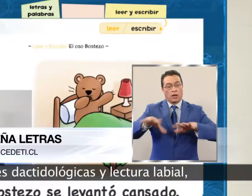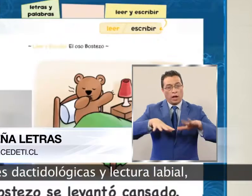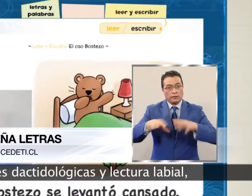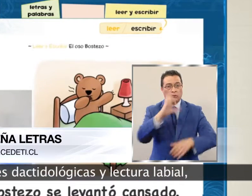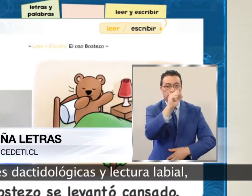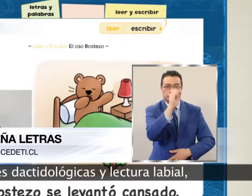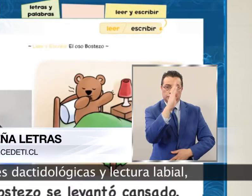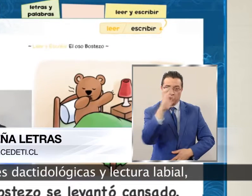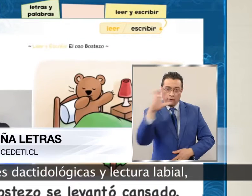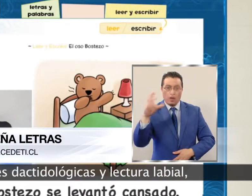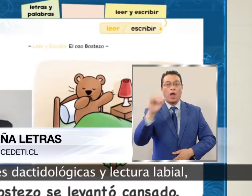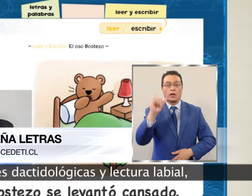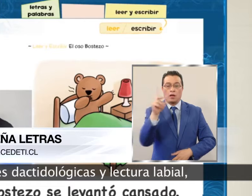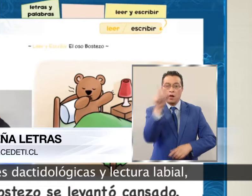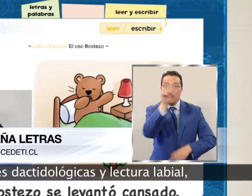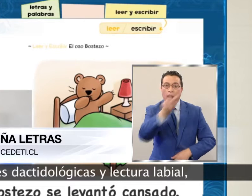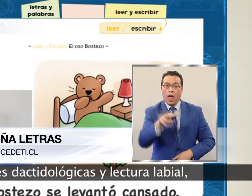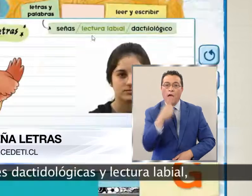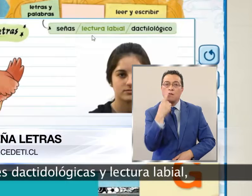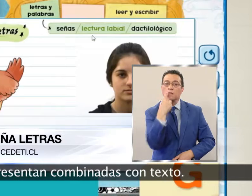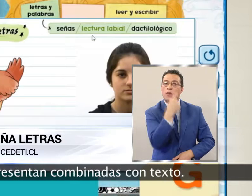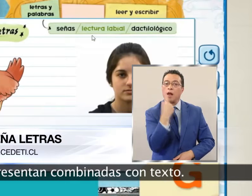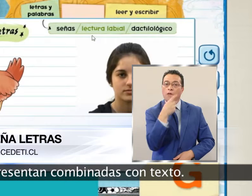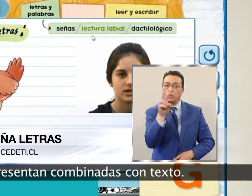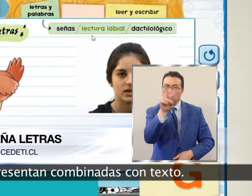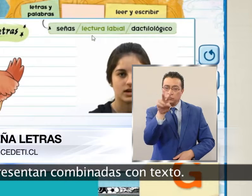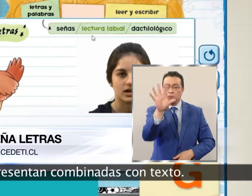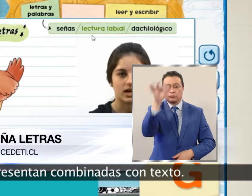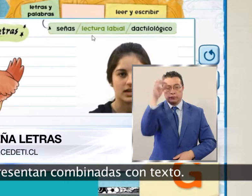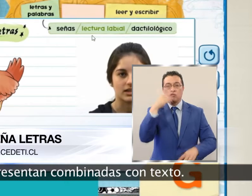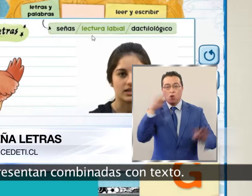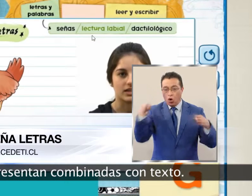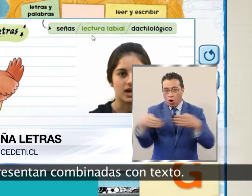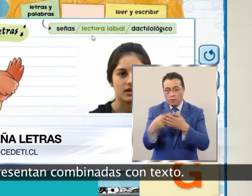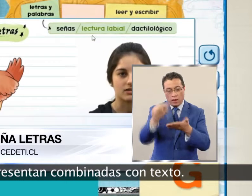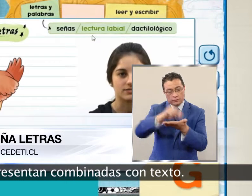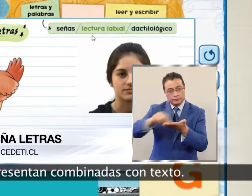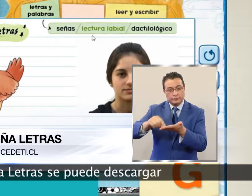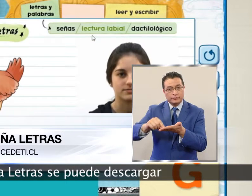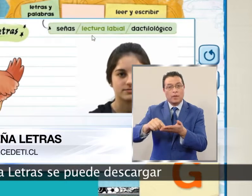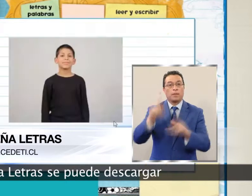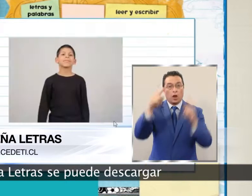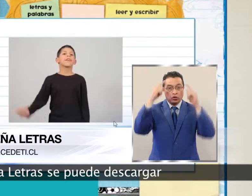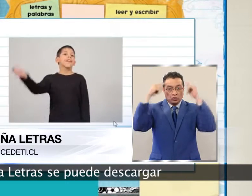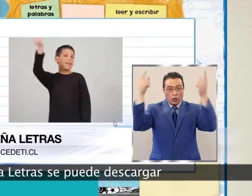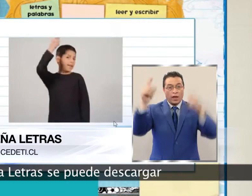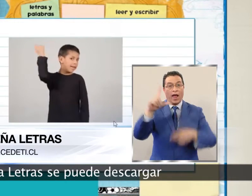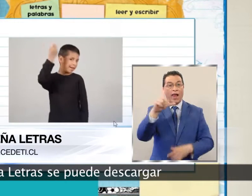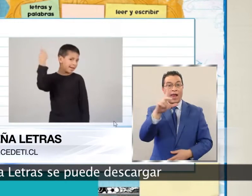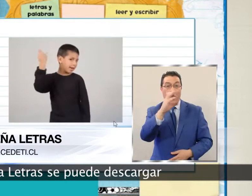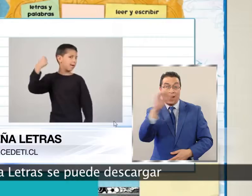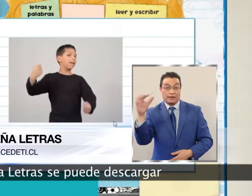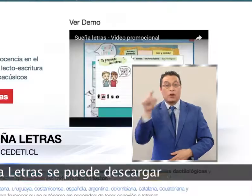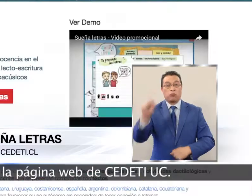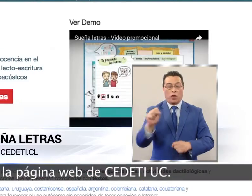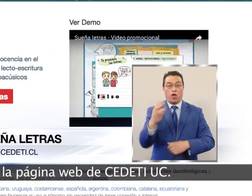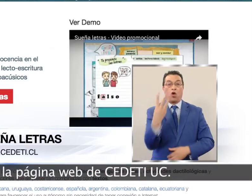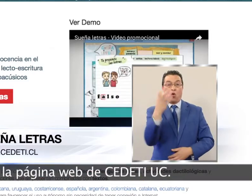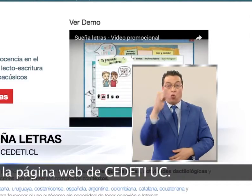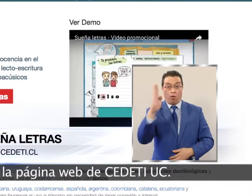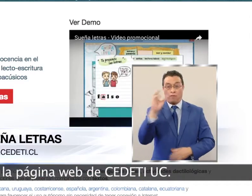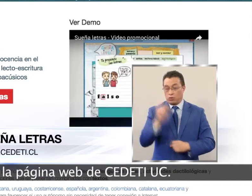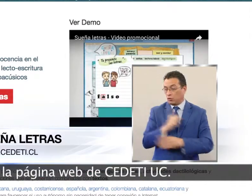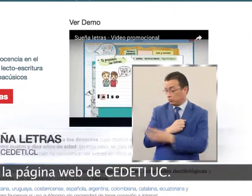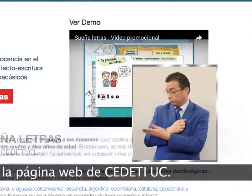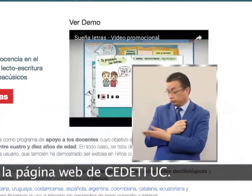dactilológicas y lectura labial, que se presentan combinadas con textos. Sueña Letras se puede descargar desde la